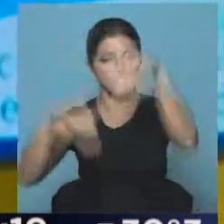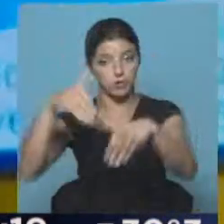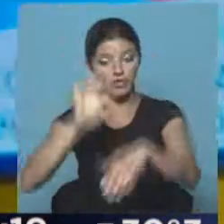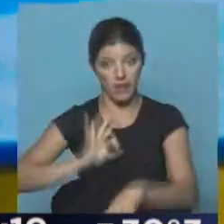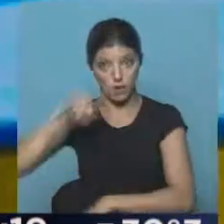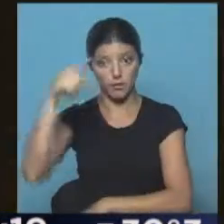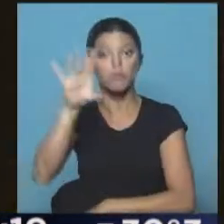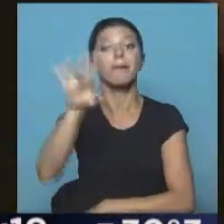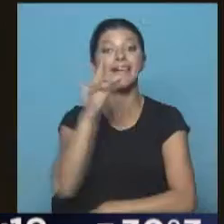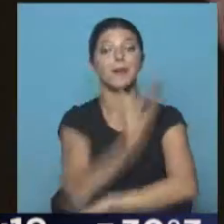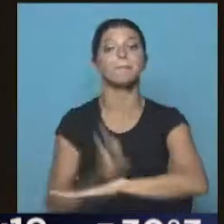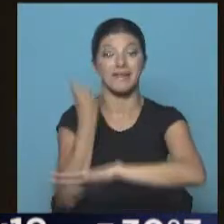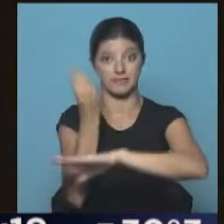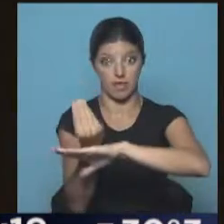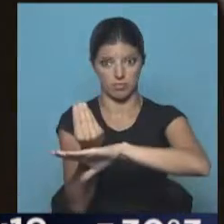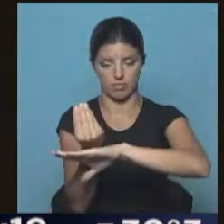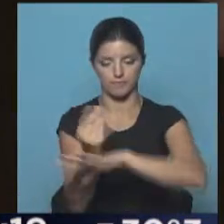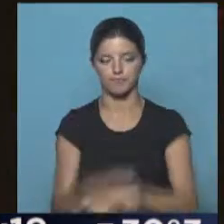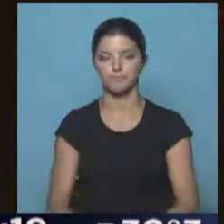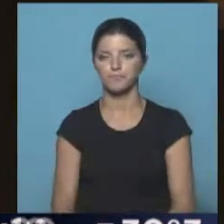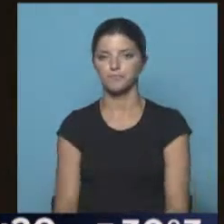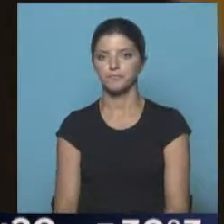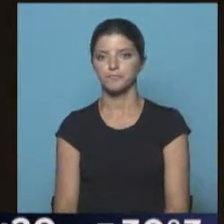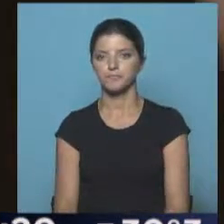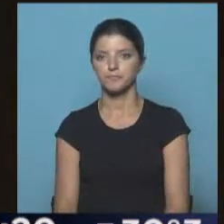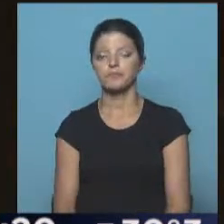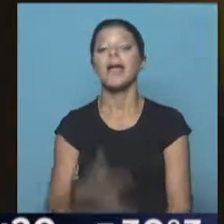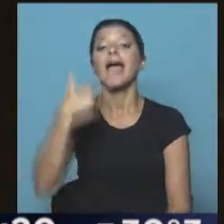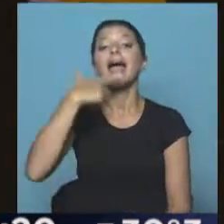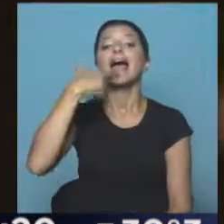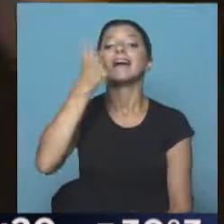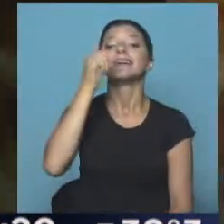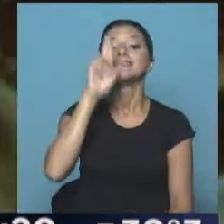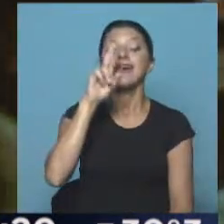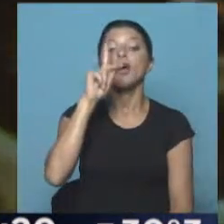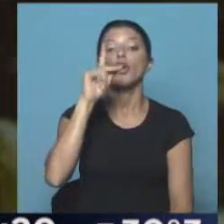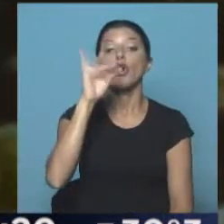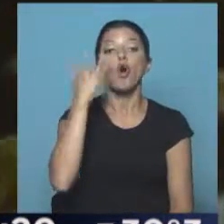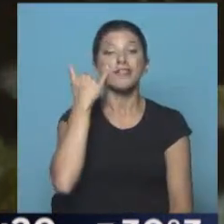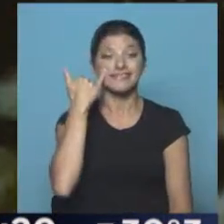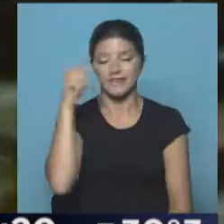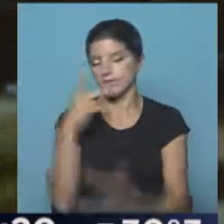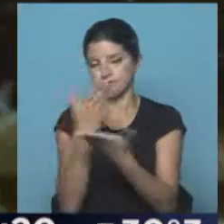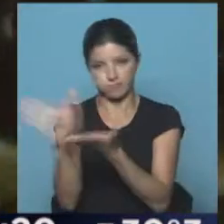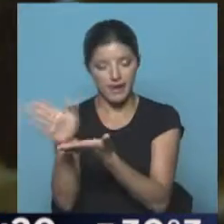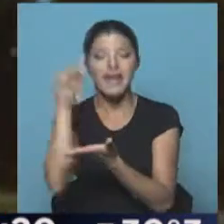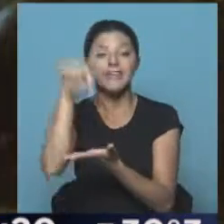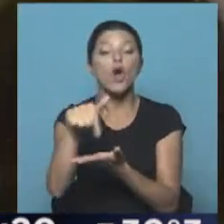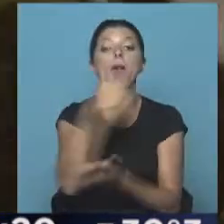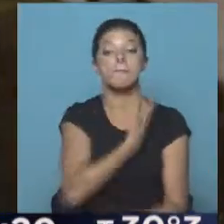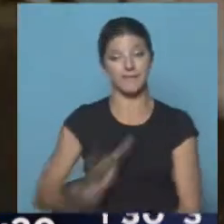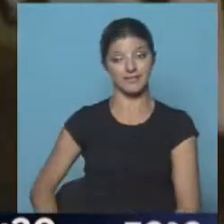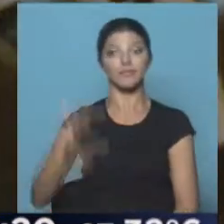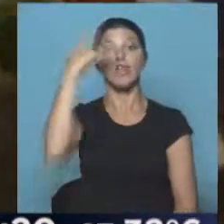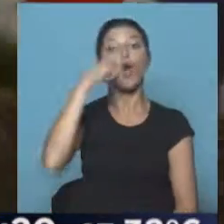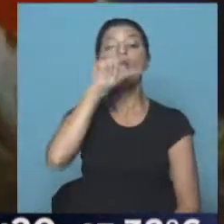próximo, precisamente en ese país. Nicolas Sarkozy, el expresidente francés, quedó eliminado y ya el presidente François Hollande,